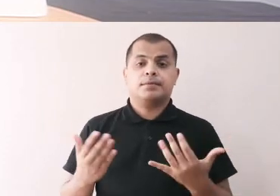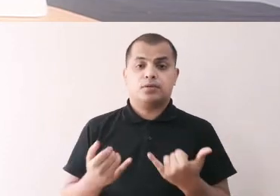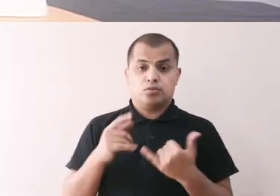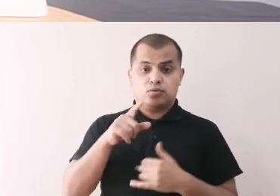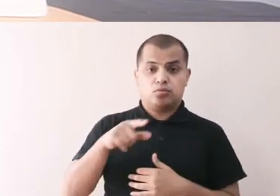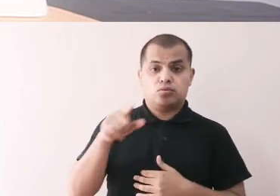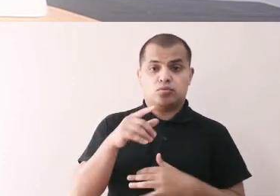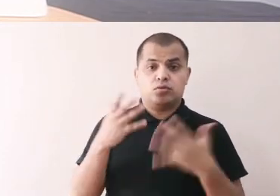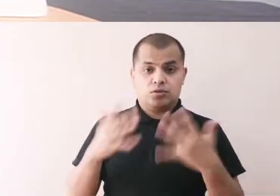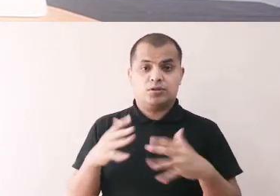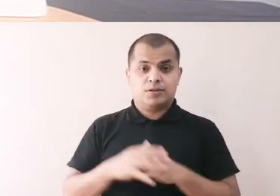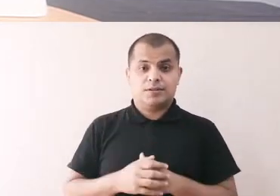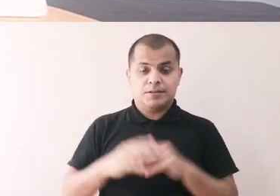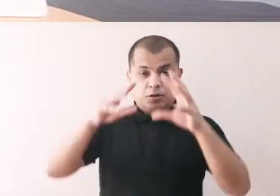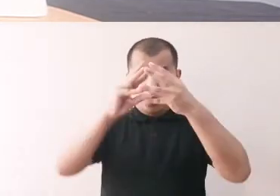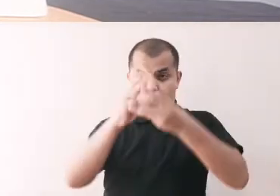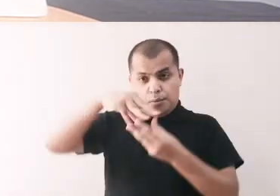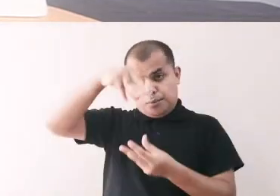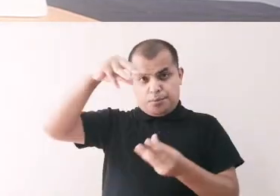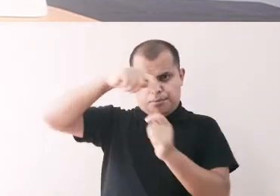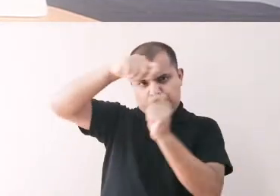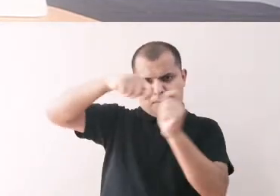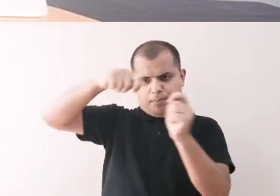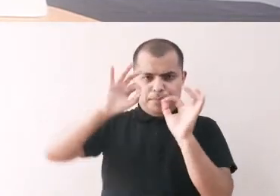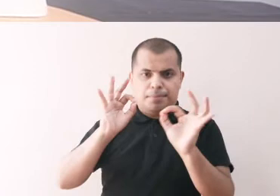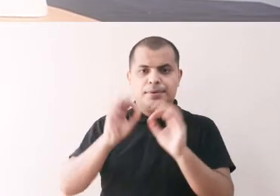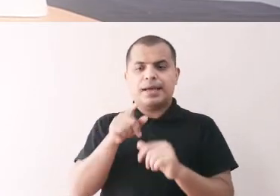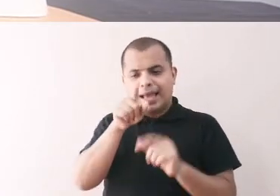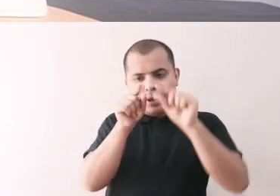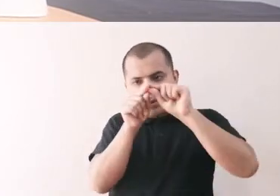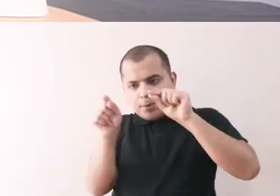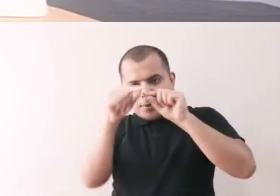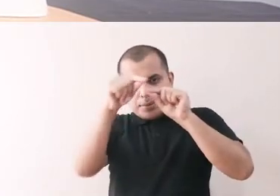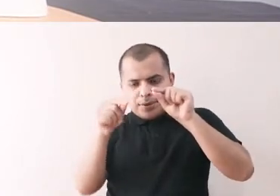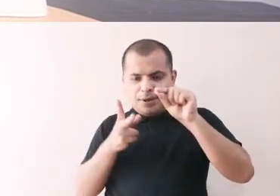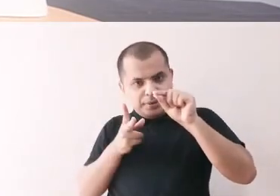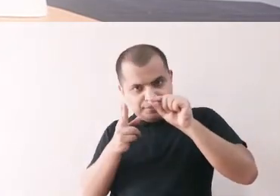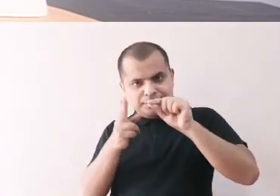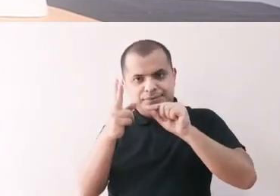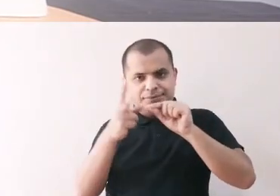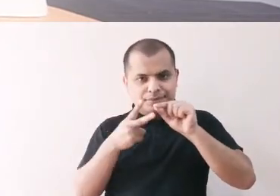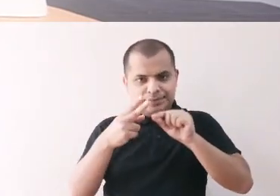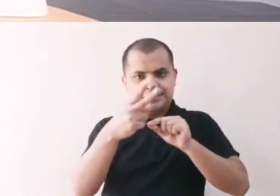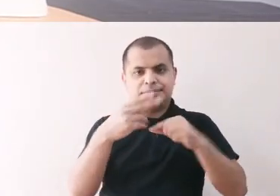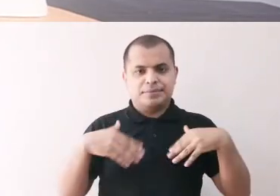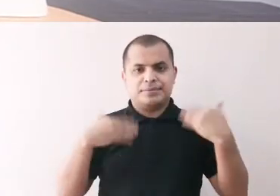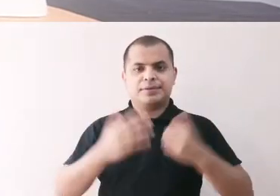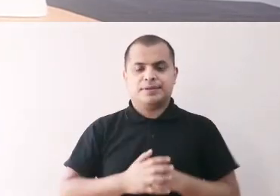una vez que ya está, ya lo reforzamos, vamos a cortar las puntitas. Vamos a